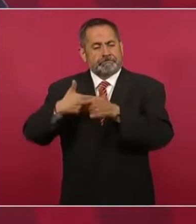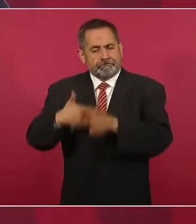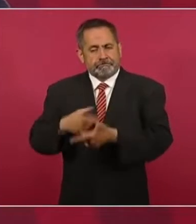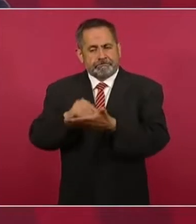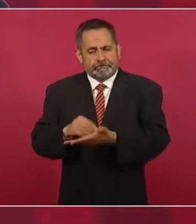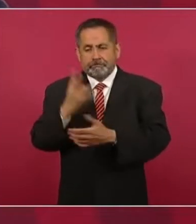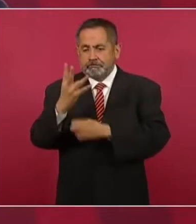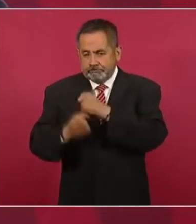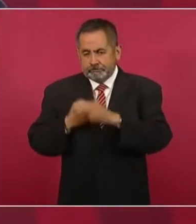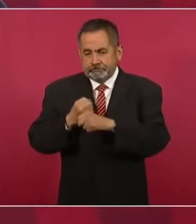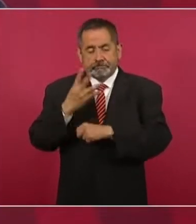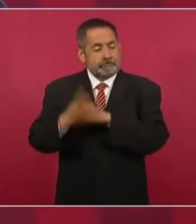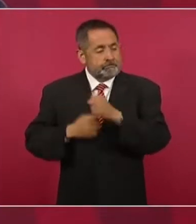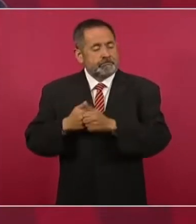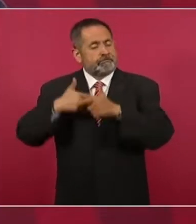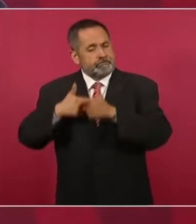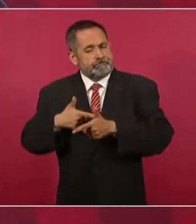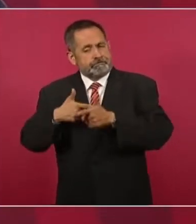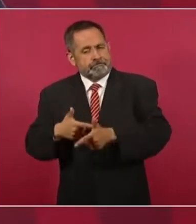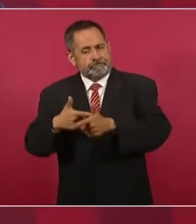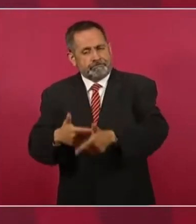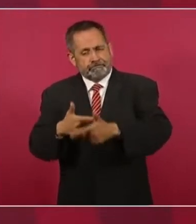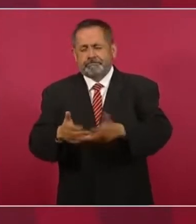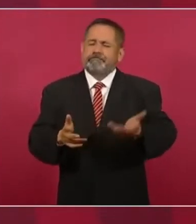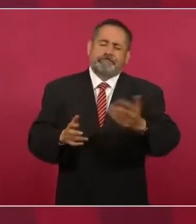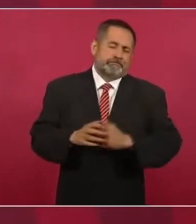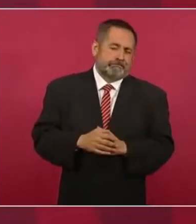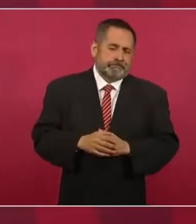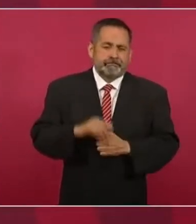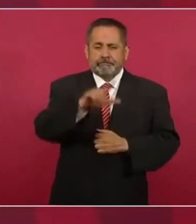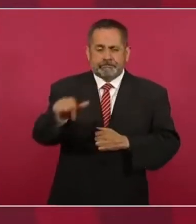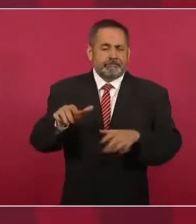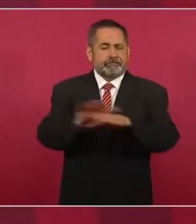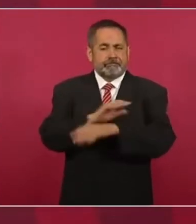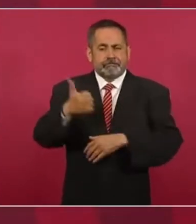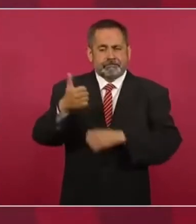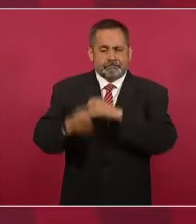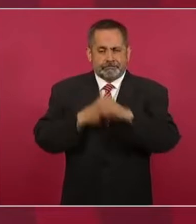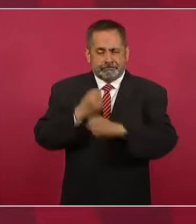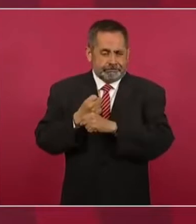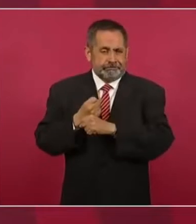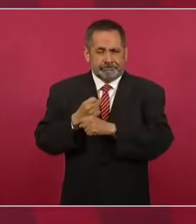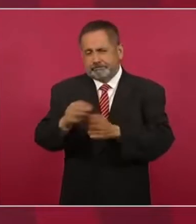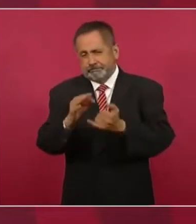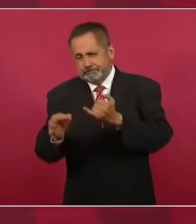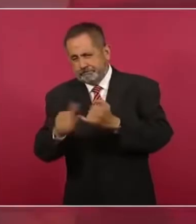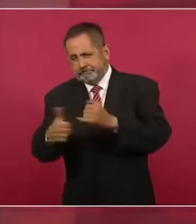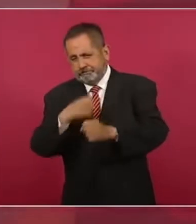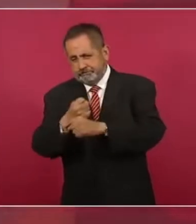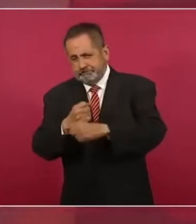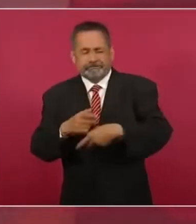cada 4 años. Y luego ya cambiaron a 6 al final,